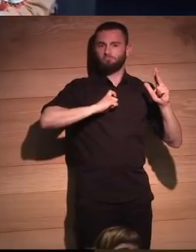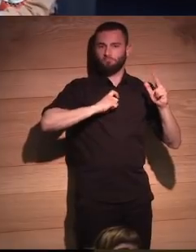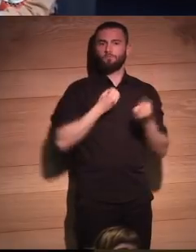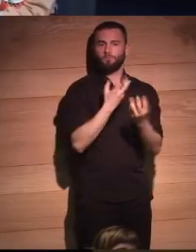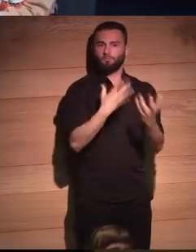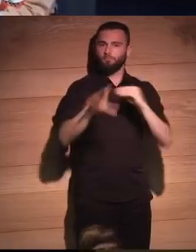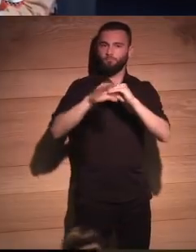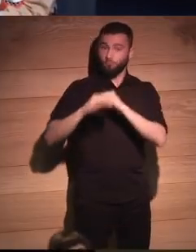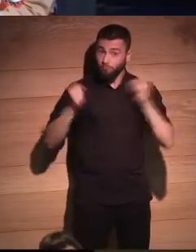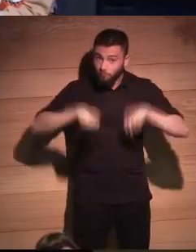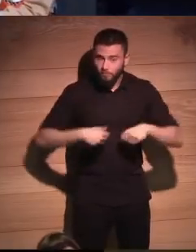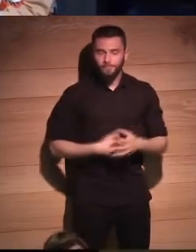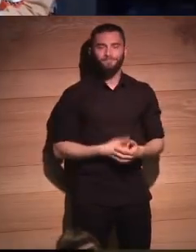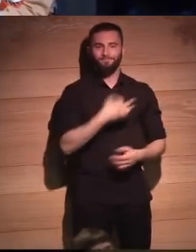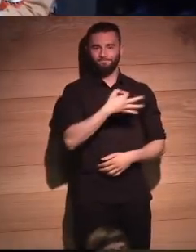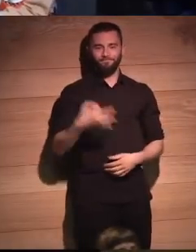vamos comentando.